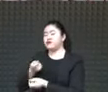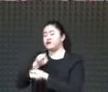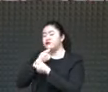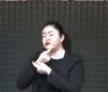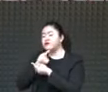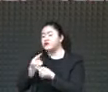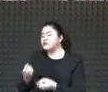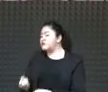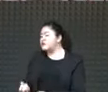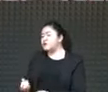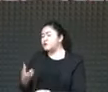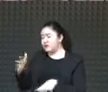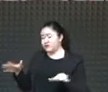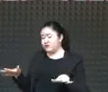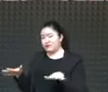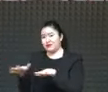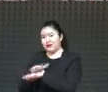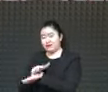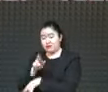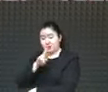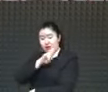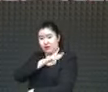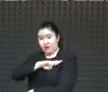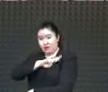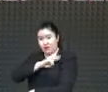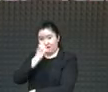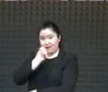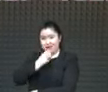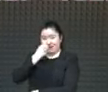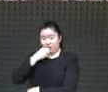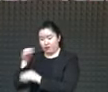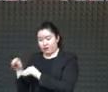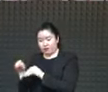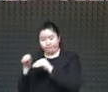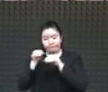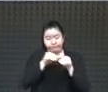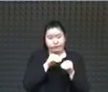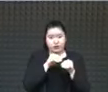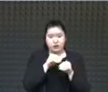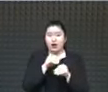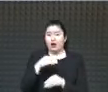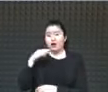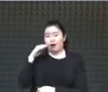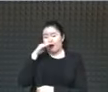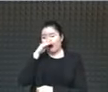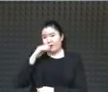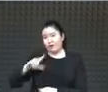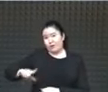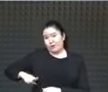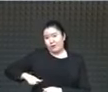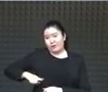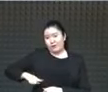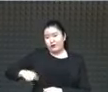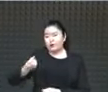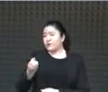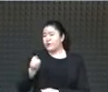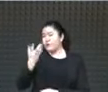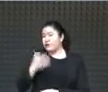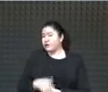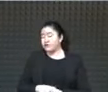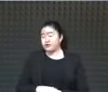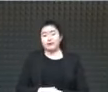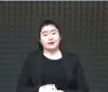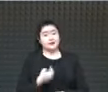pasaron de escuela privada a pública ahora con la pandemia? con este programa? En realidad no tenemos